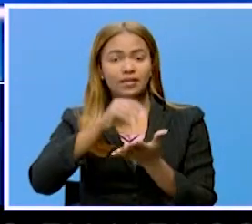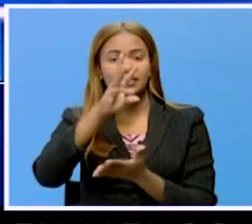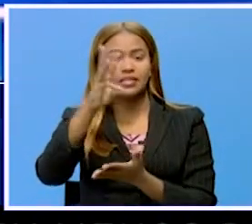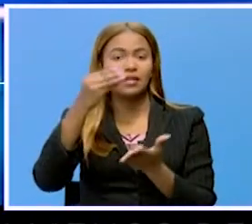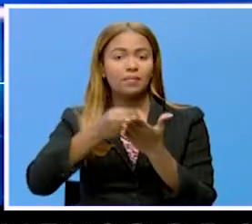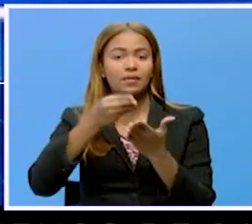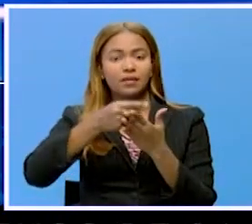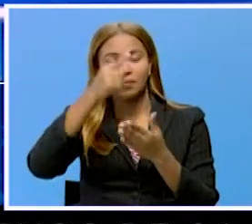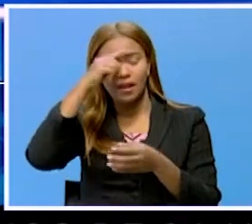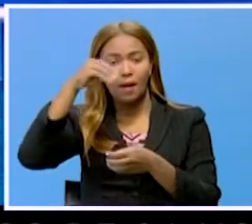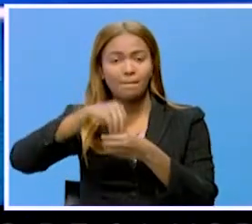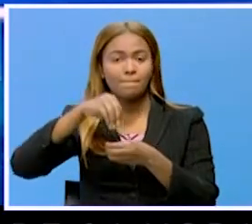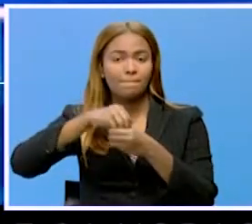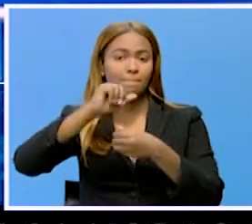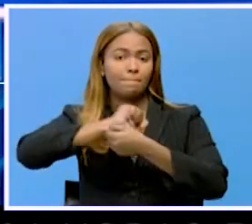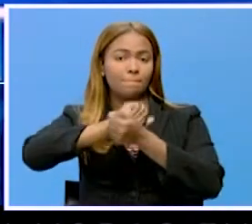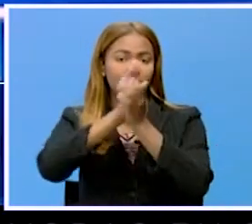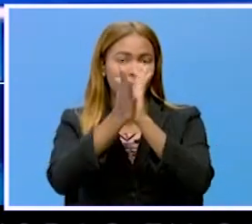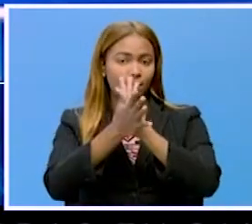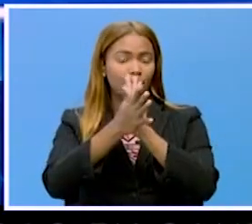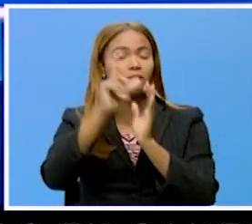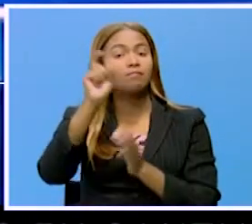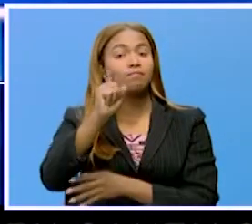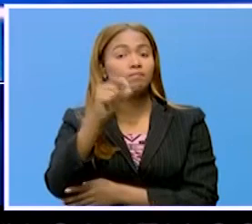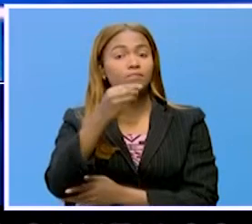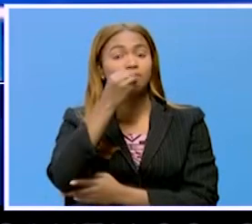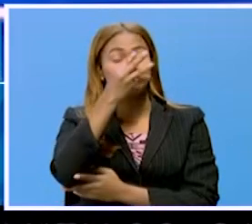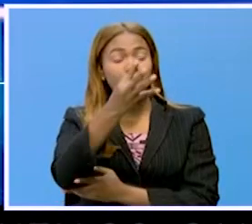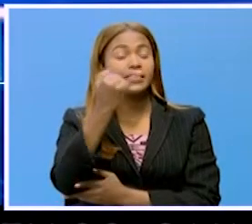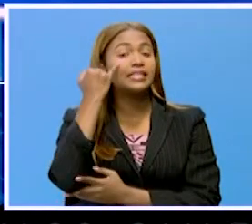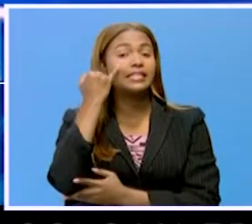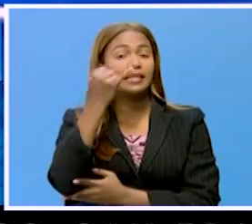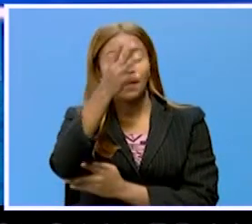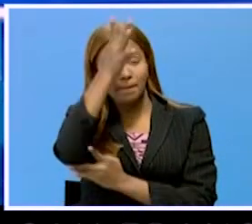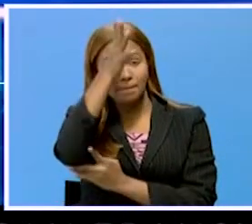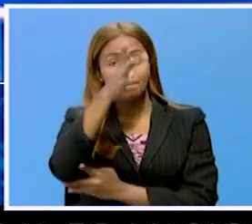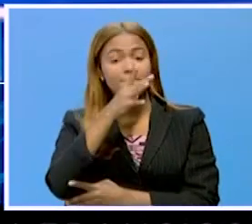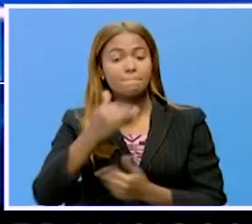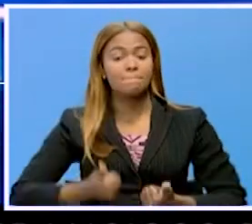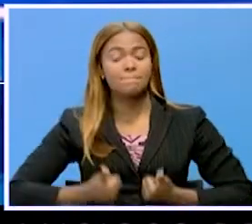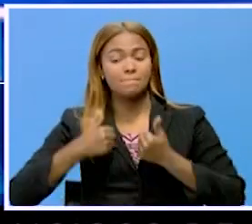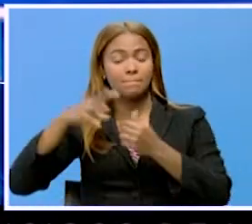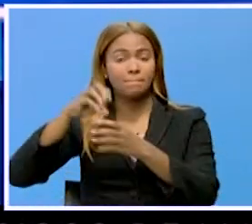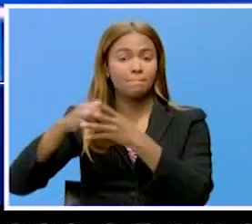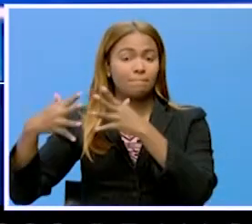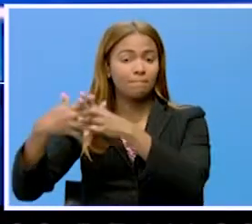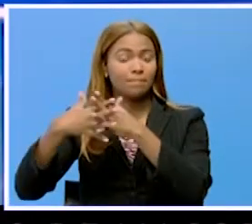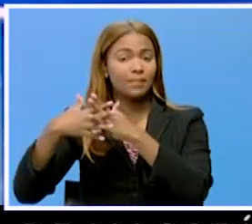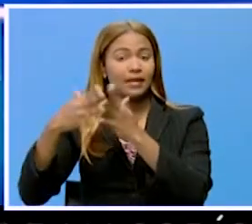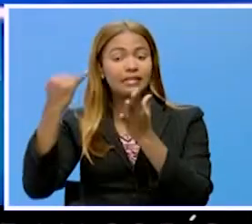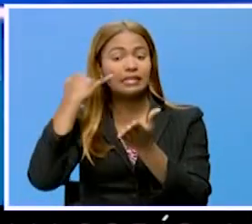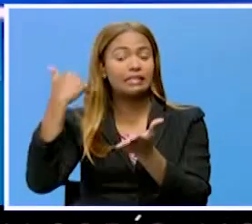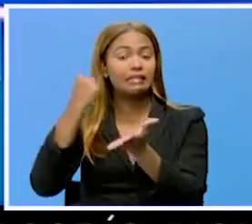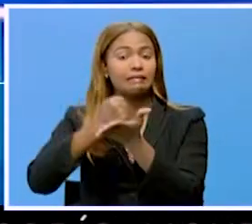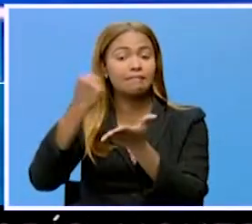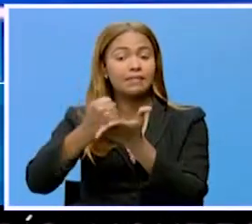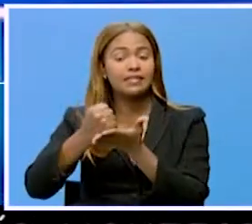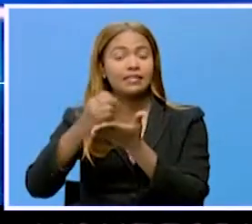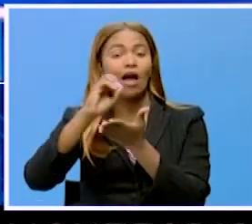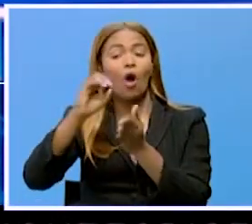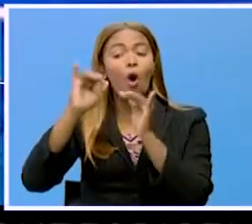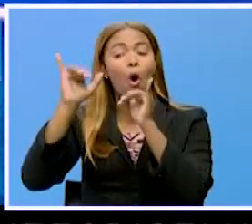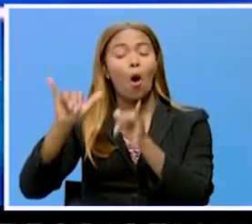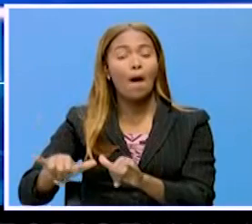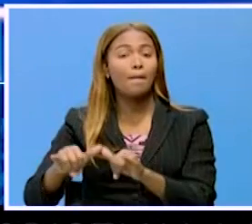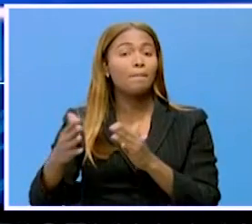en el Banco Popular. Es necesario decirte que si uno de los padres vive en los Estados Unidos, ya sea con visa o sea